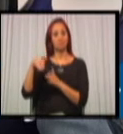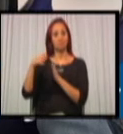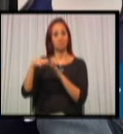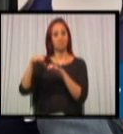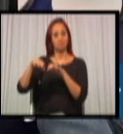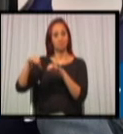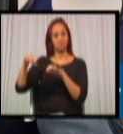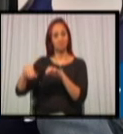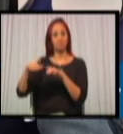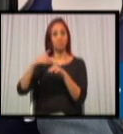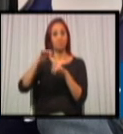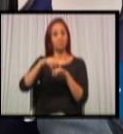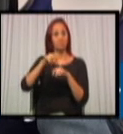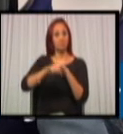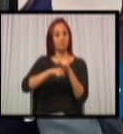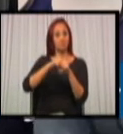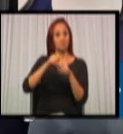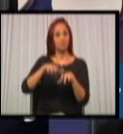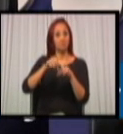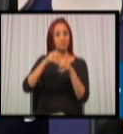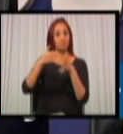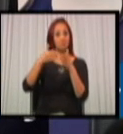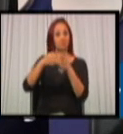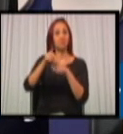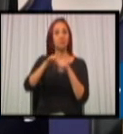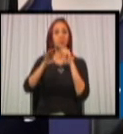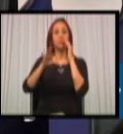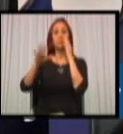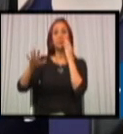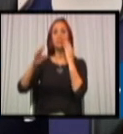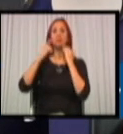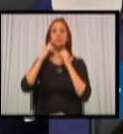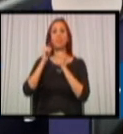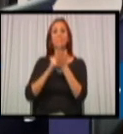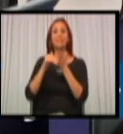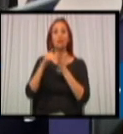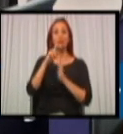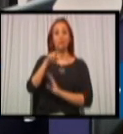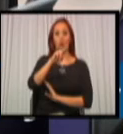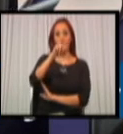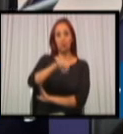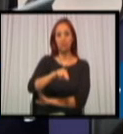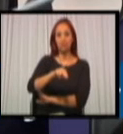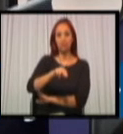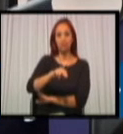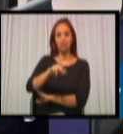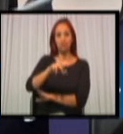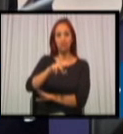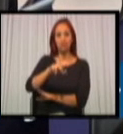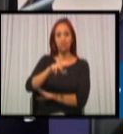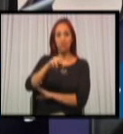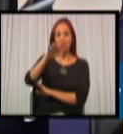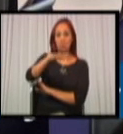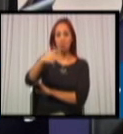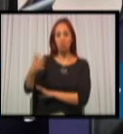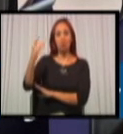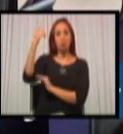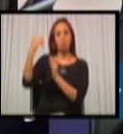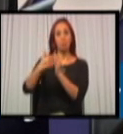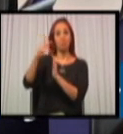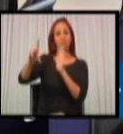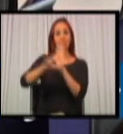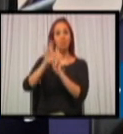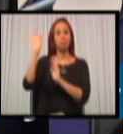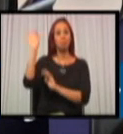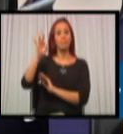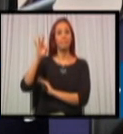cantonales. En este año van a recibir 195 millones de colones. Gradualmente con la nueva ley al